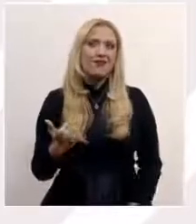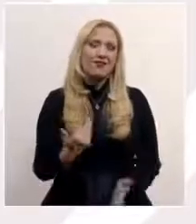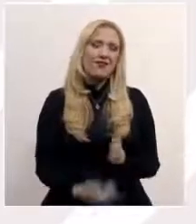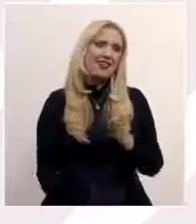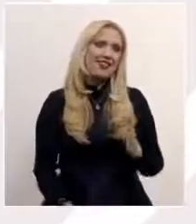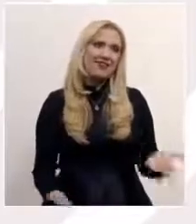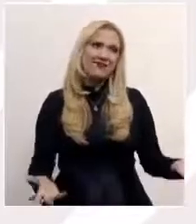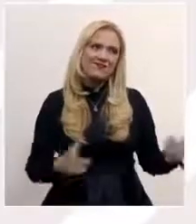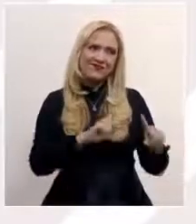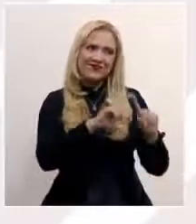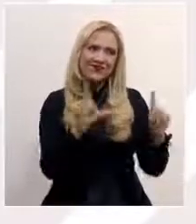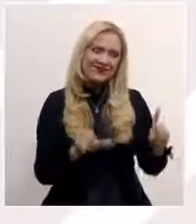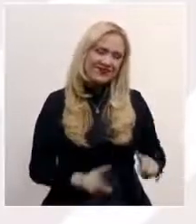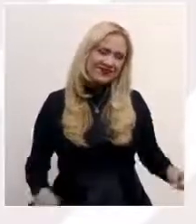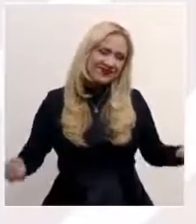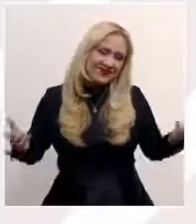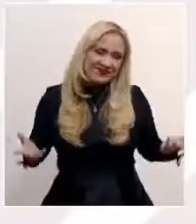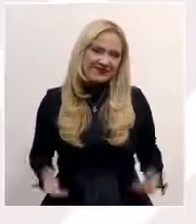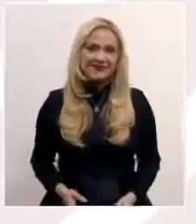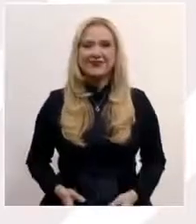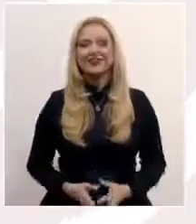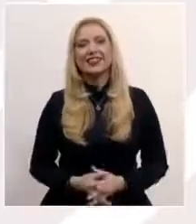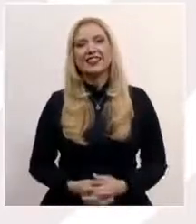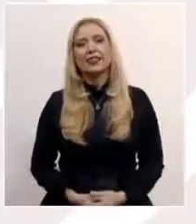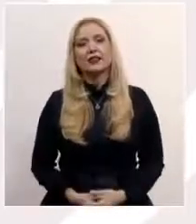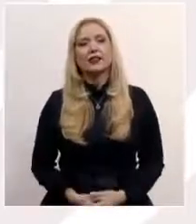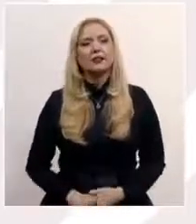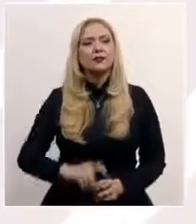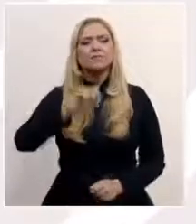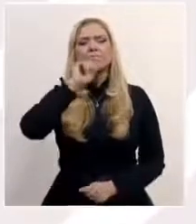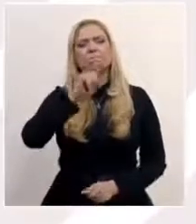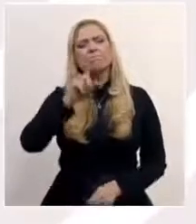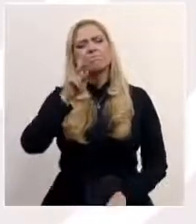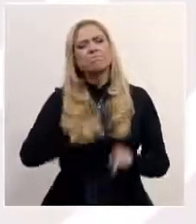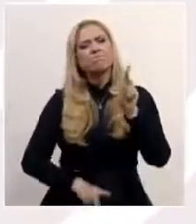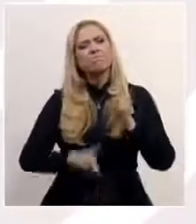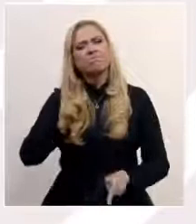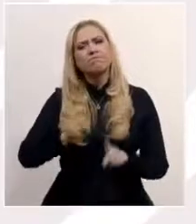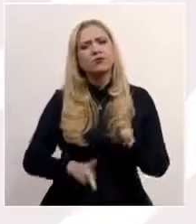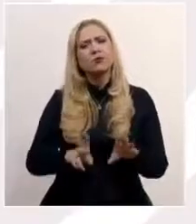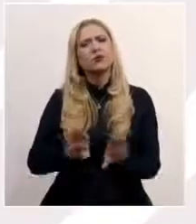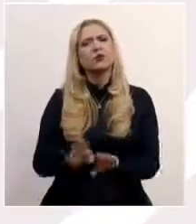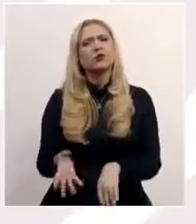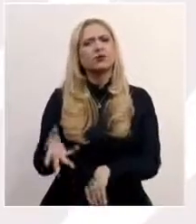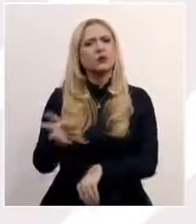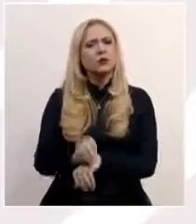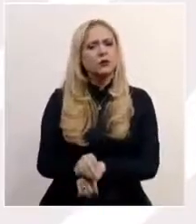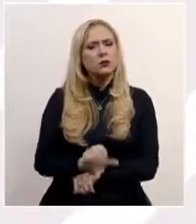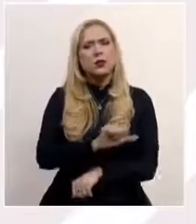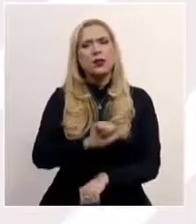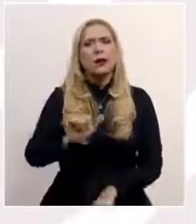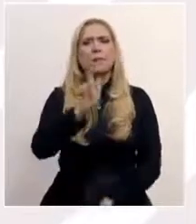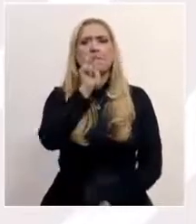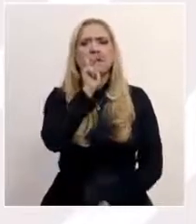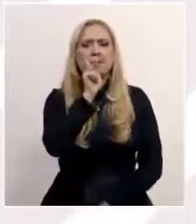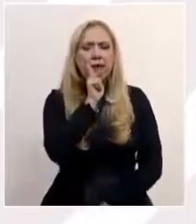ley. Y también tuvimos una mesa sobre licencias de paternidad.